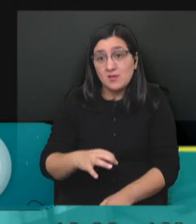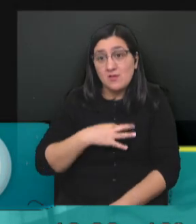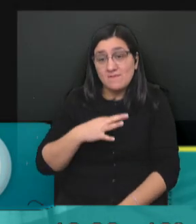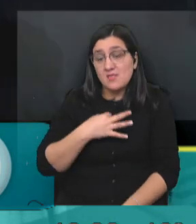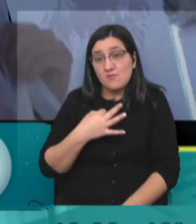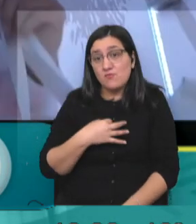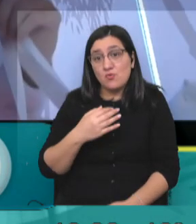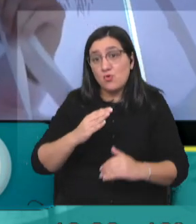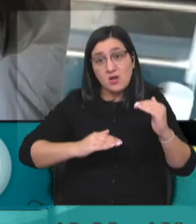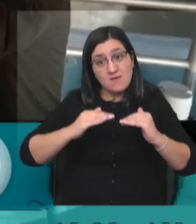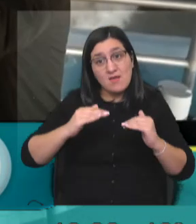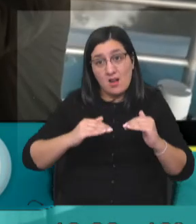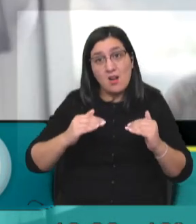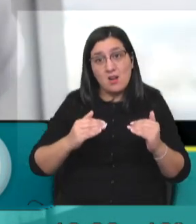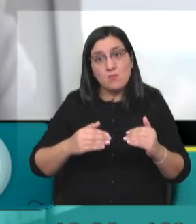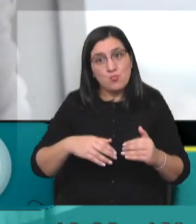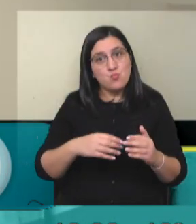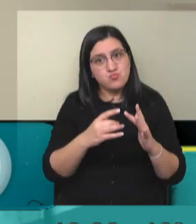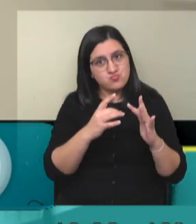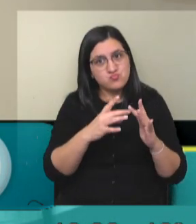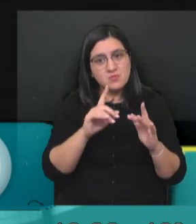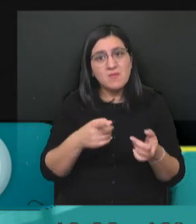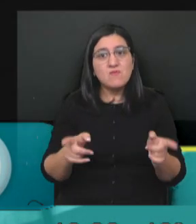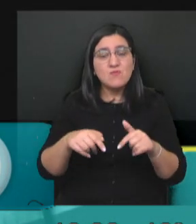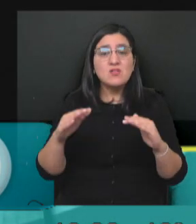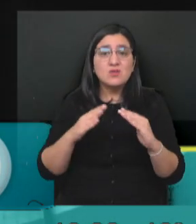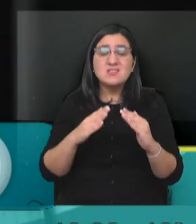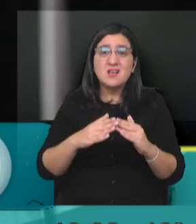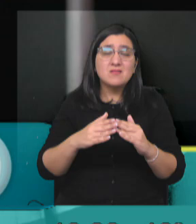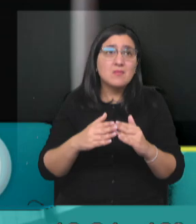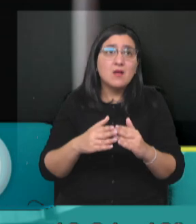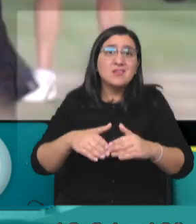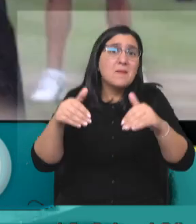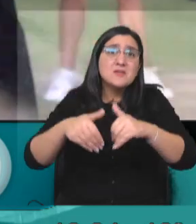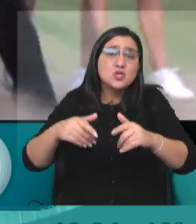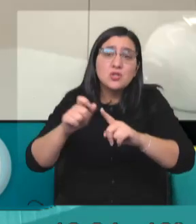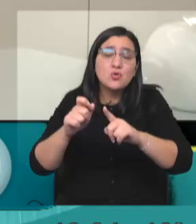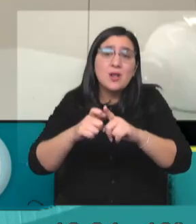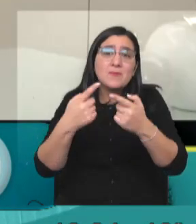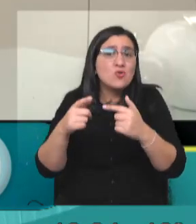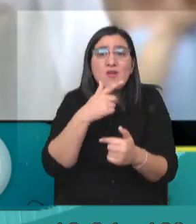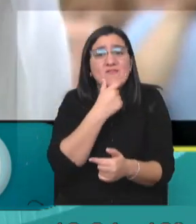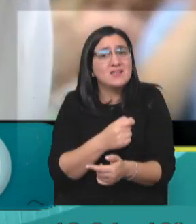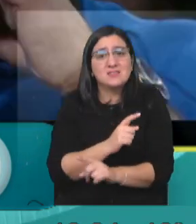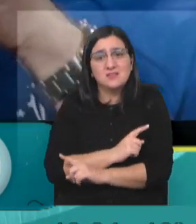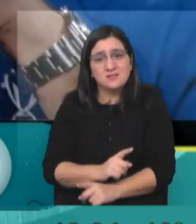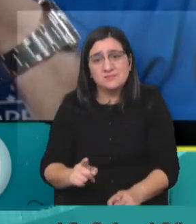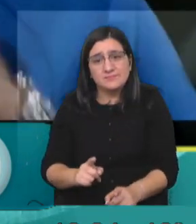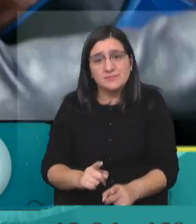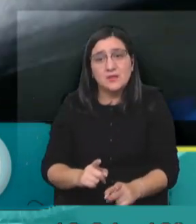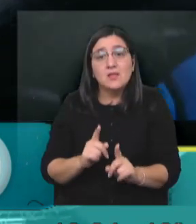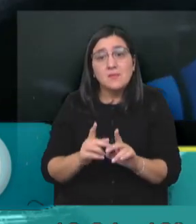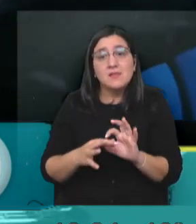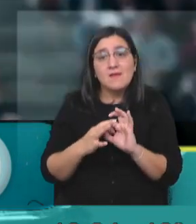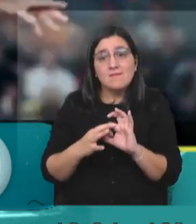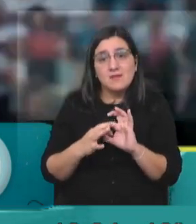de. Altísimo. Altísimo, después ir a tu casa, aunque tengas millones de dólares, sí. Exacto, no es tan fácil. Y además es un tipo que está muy ligado